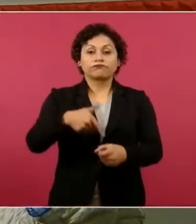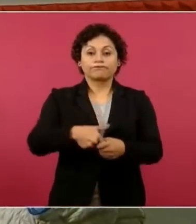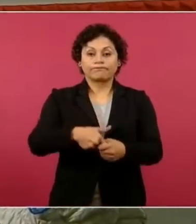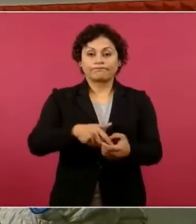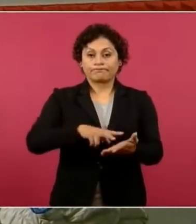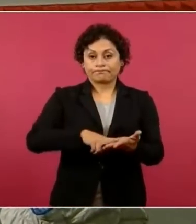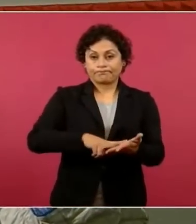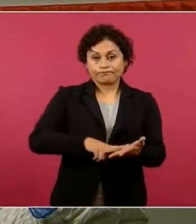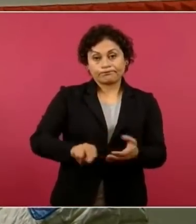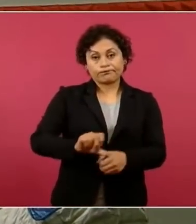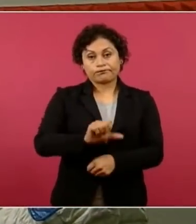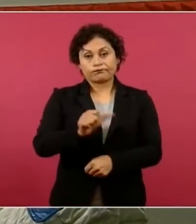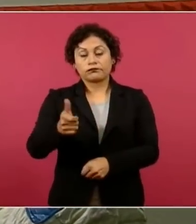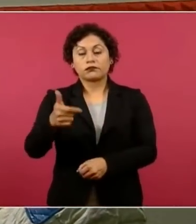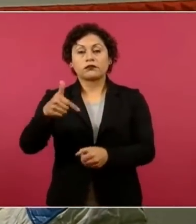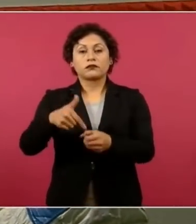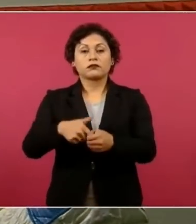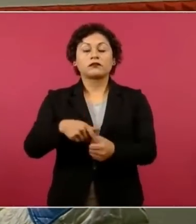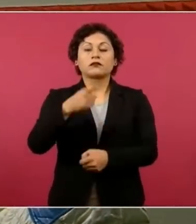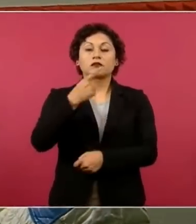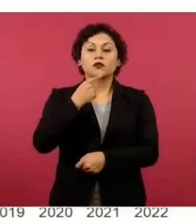con Felipe Calderón